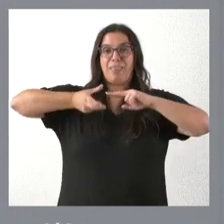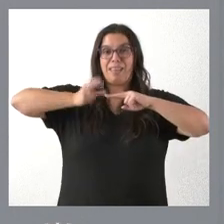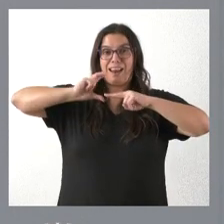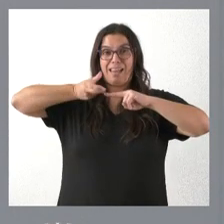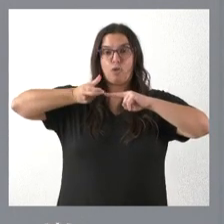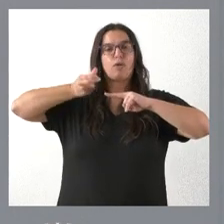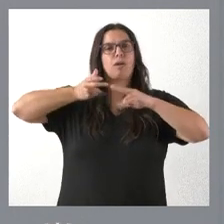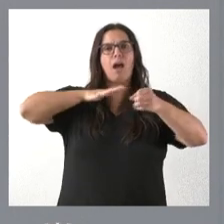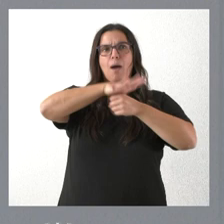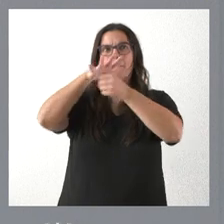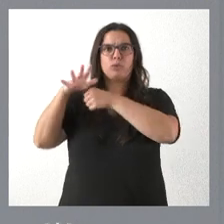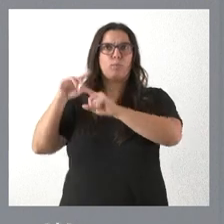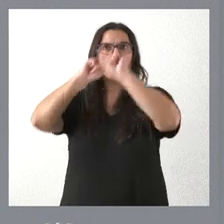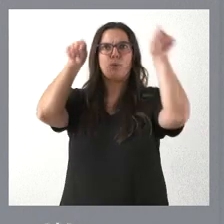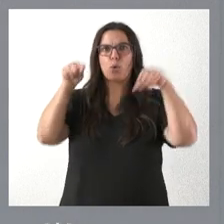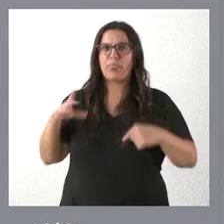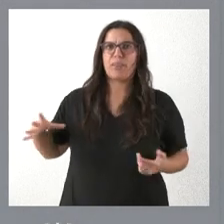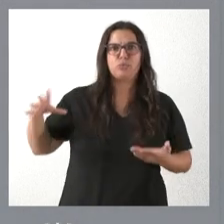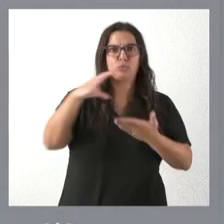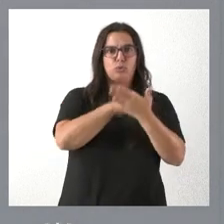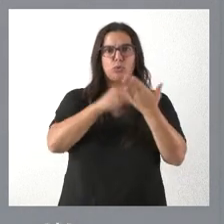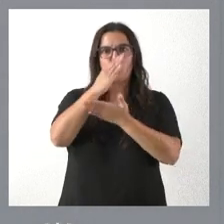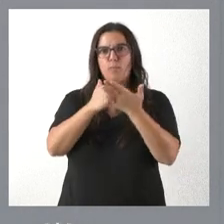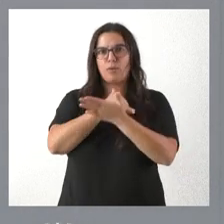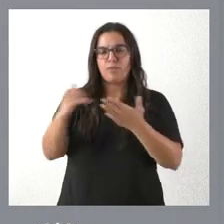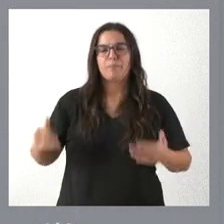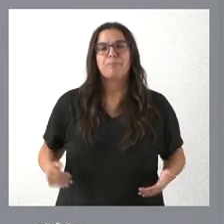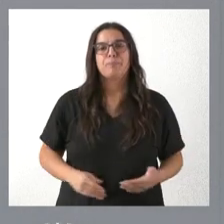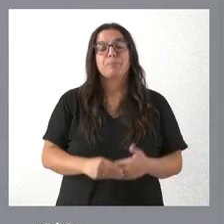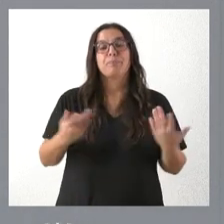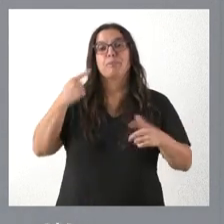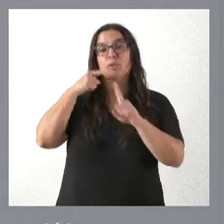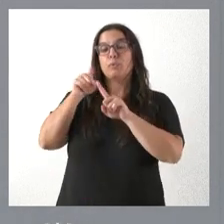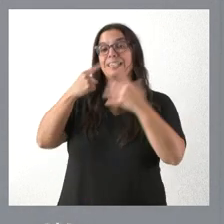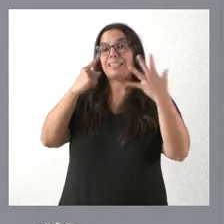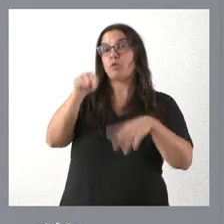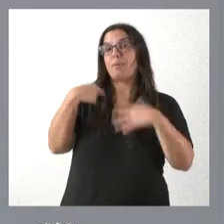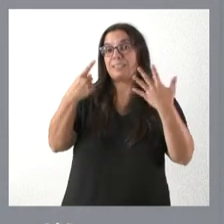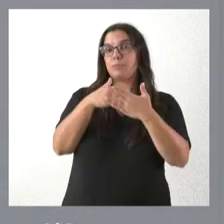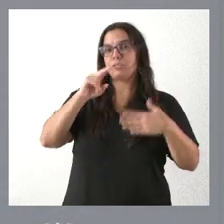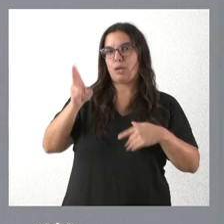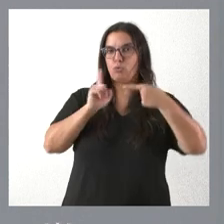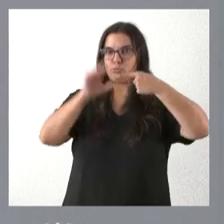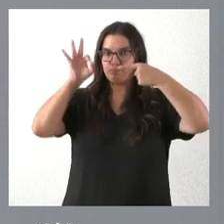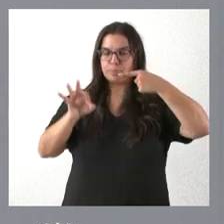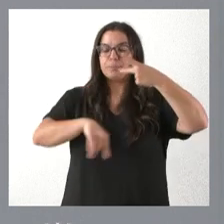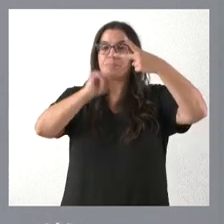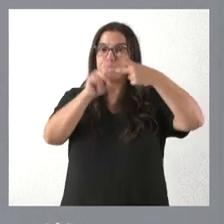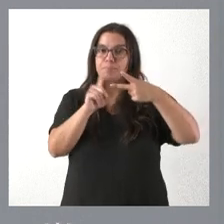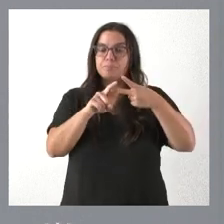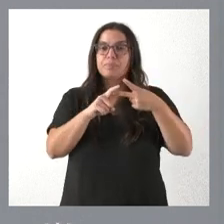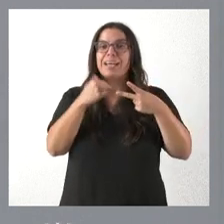de los ámbitos provinciales de nuestra comunidad Autónoma para esta finalidad 6,6 millones de euros Asimismo